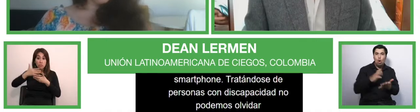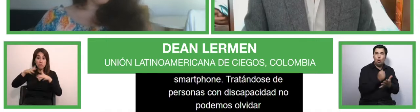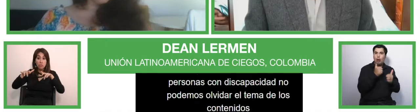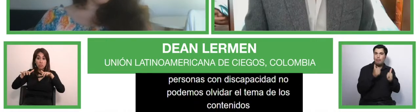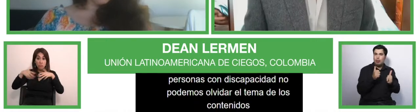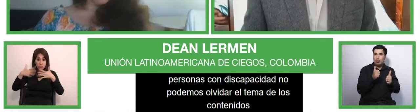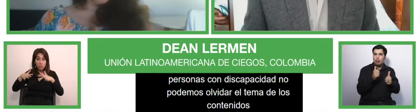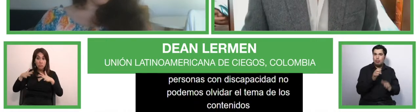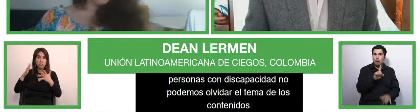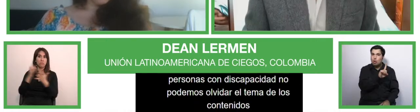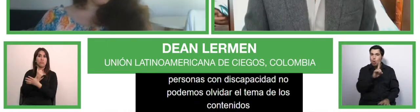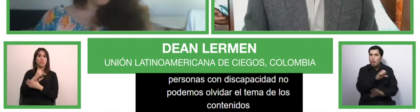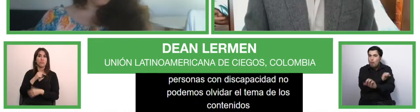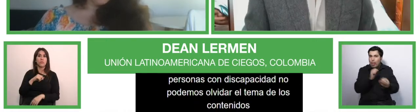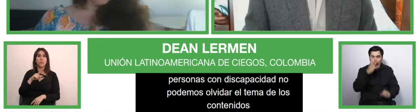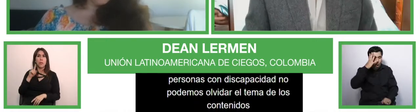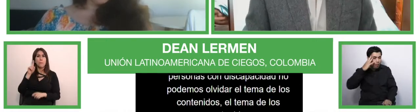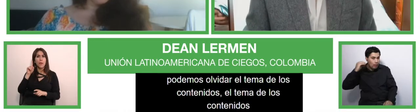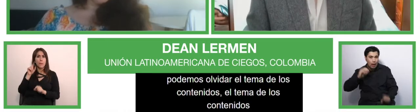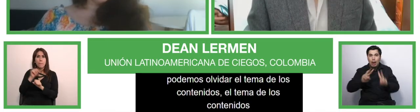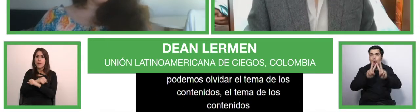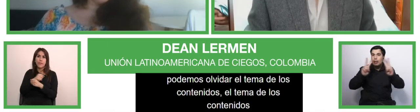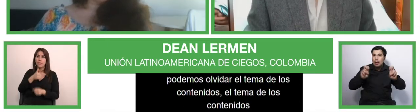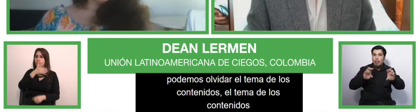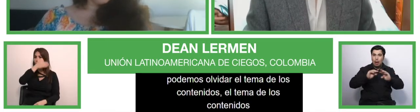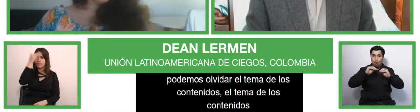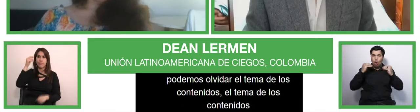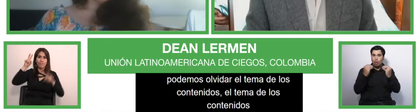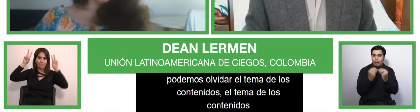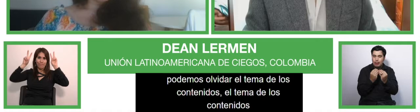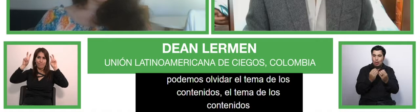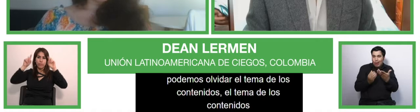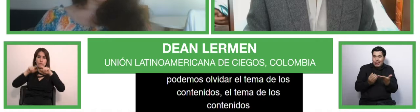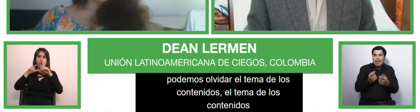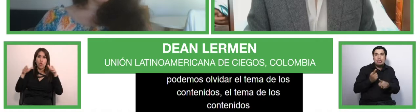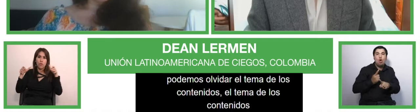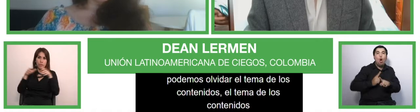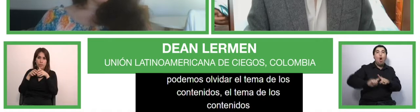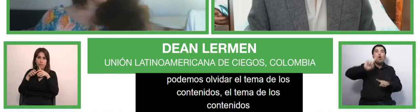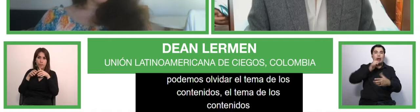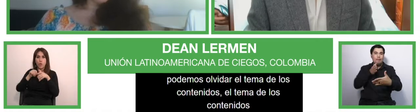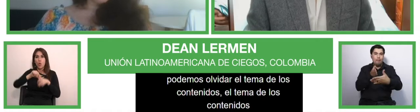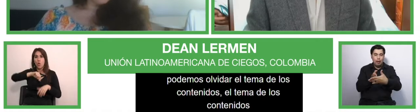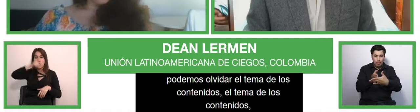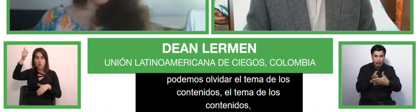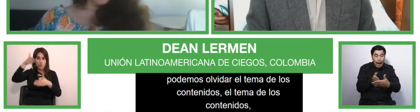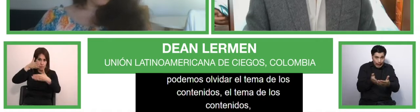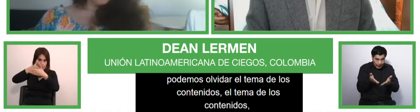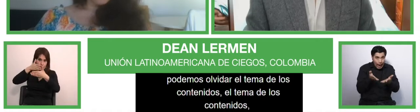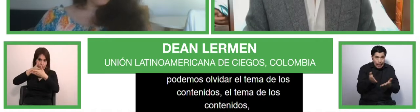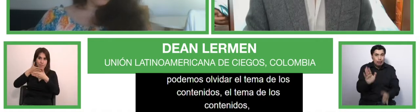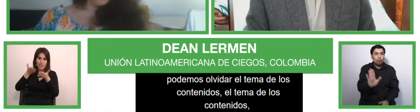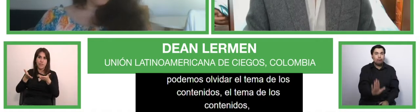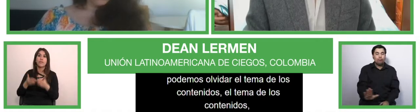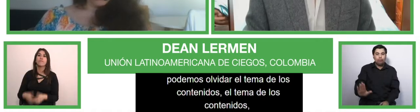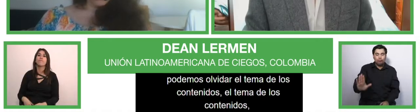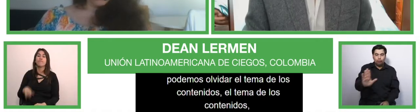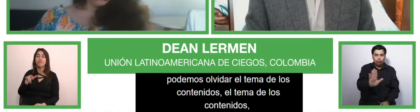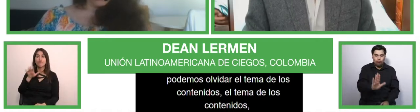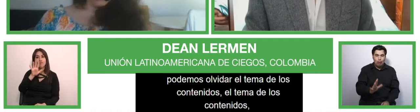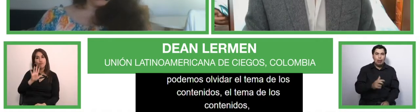O sea, esa es otra barrera que estaba ahí, que estaba